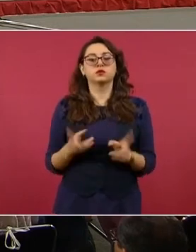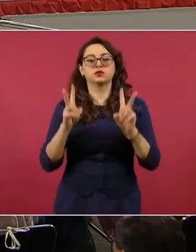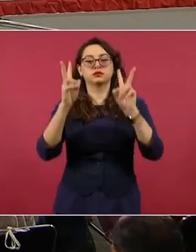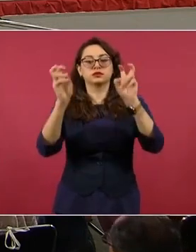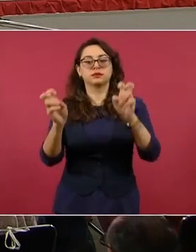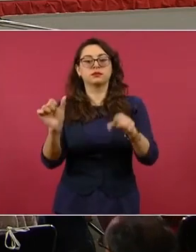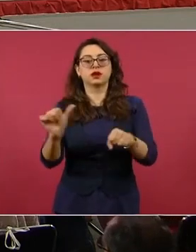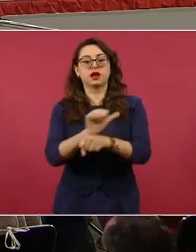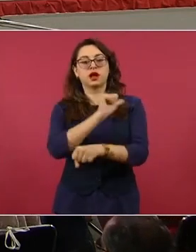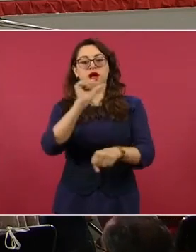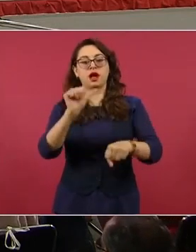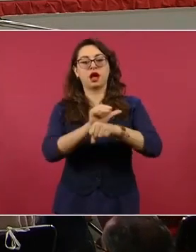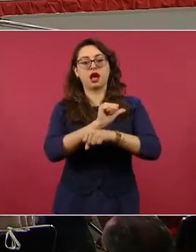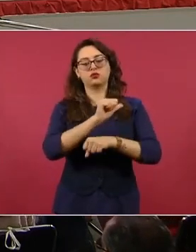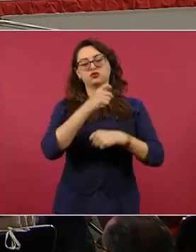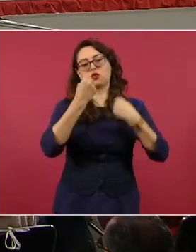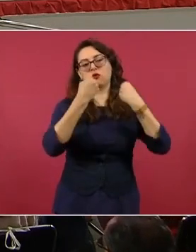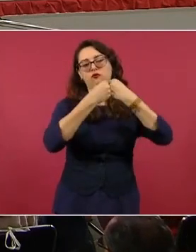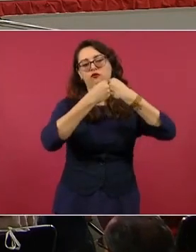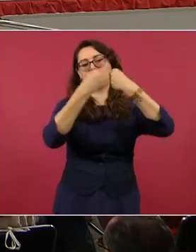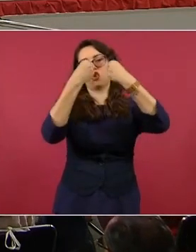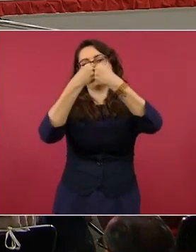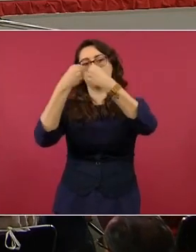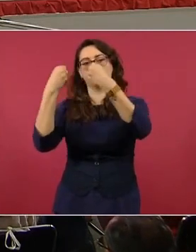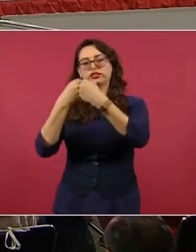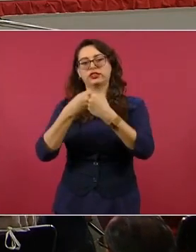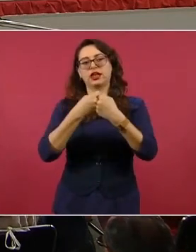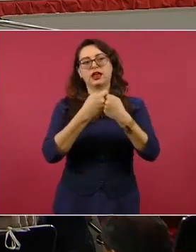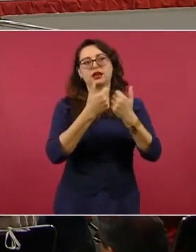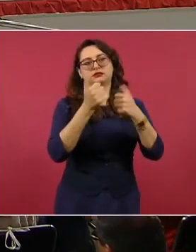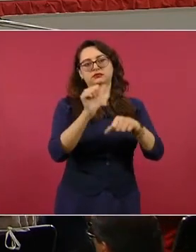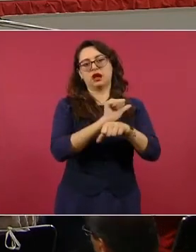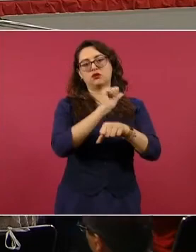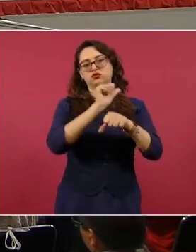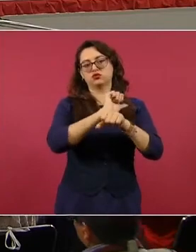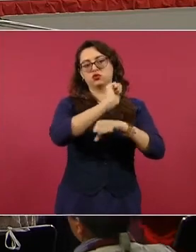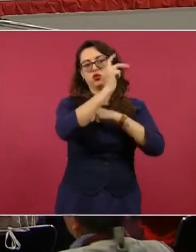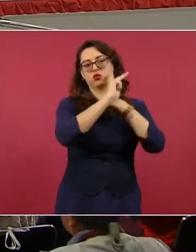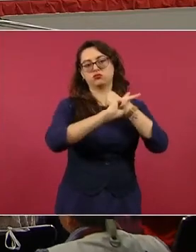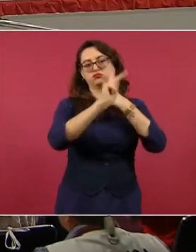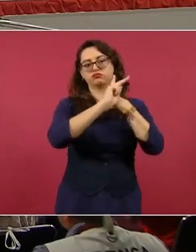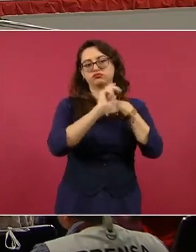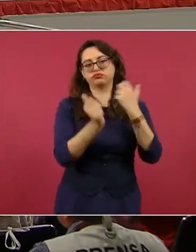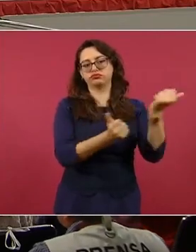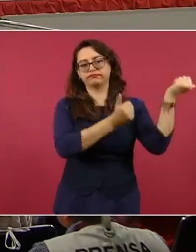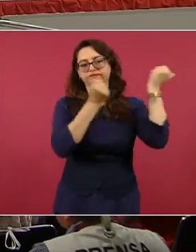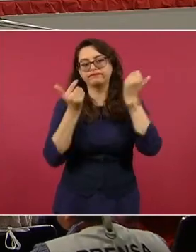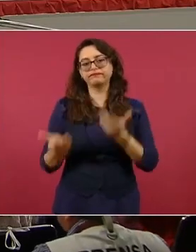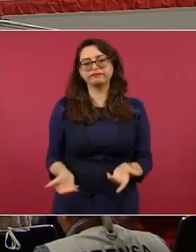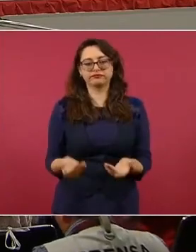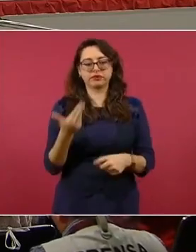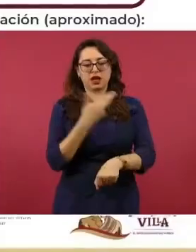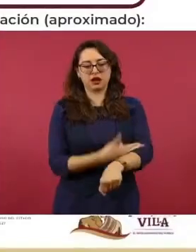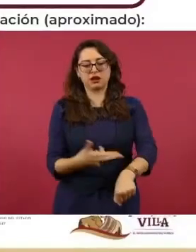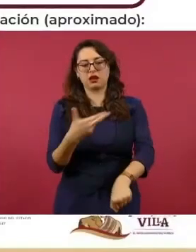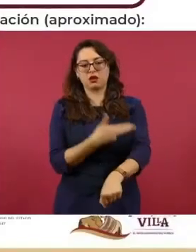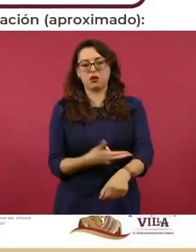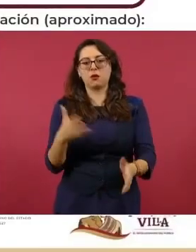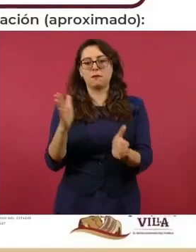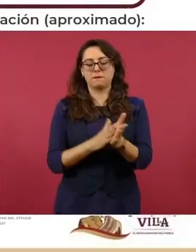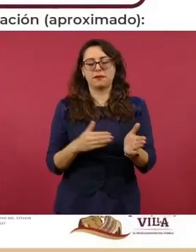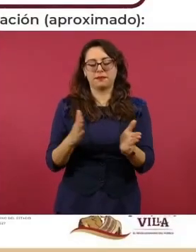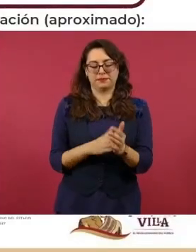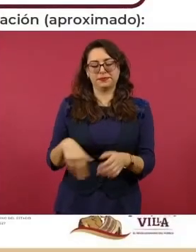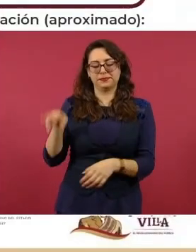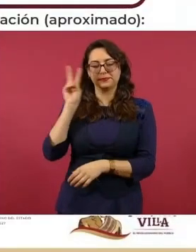regularización de vehículos de procedencia extranjera, que es un programa que se hizo por su instrucción y que continuará hasta el